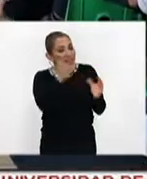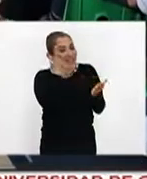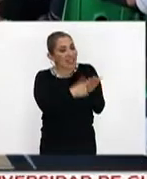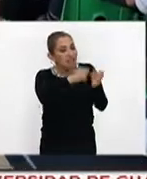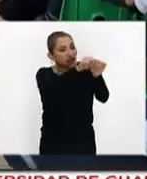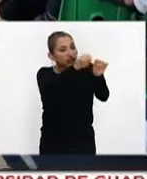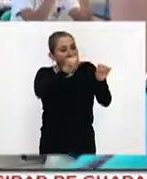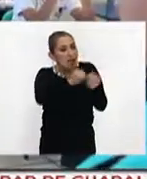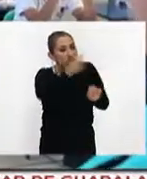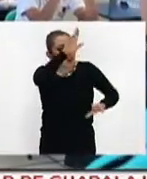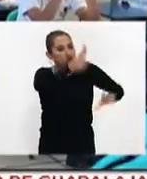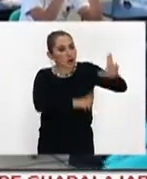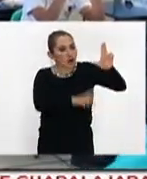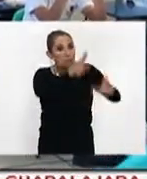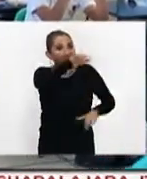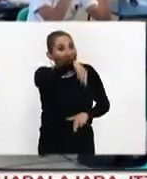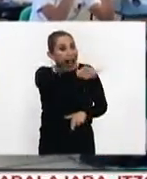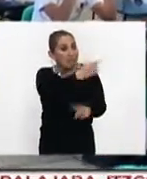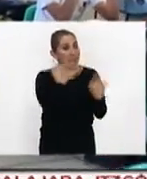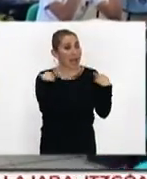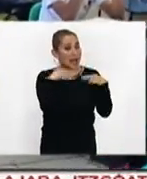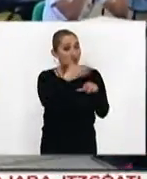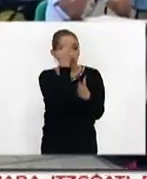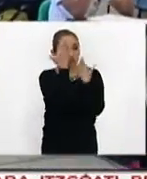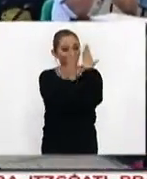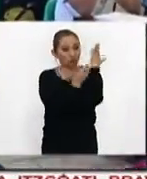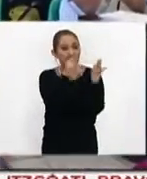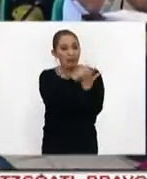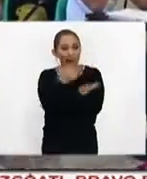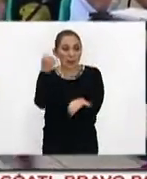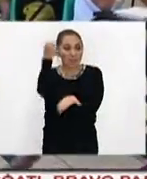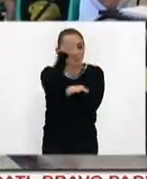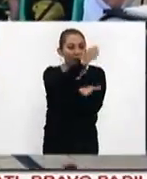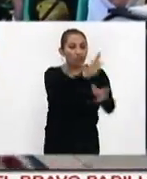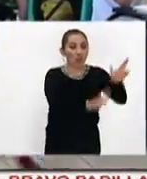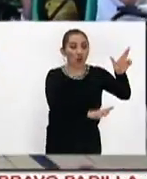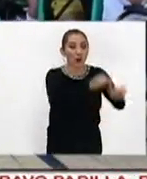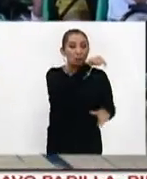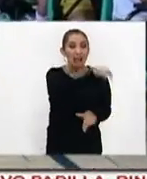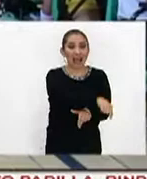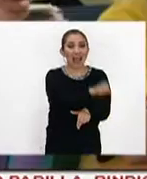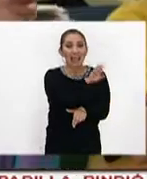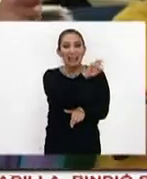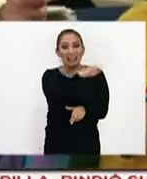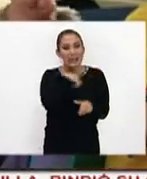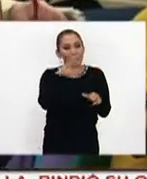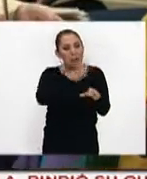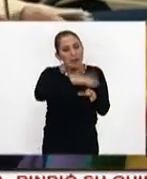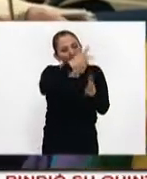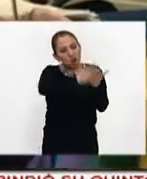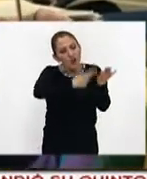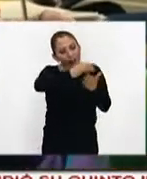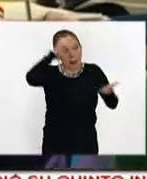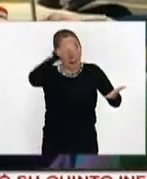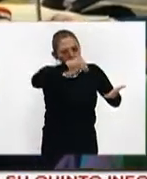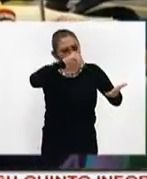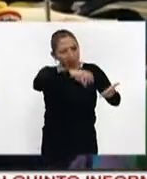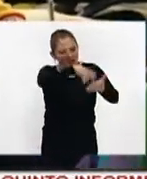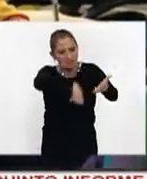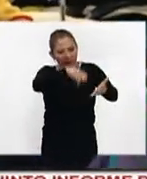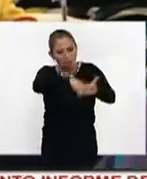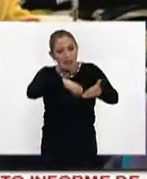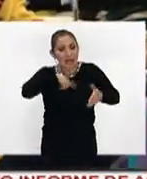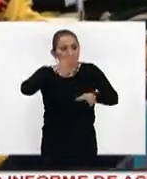las escuelas normales. Destacaron que se debe ampliar el financiamiento a las normales, enriquecer los planes y programas de estudio e incrementar